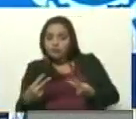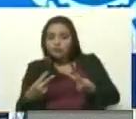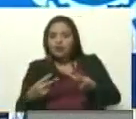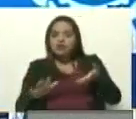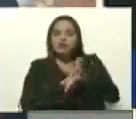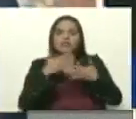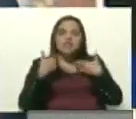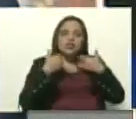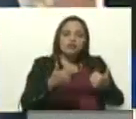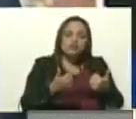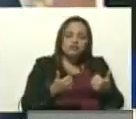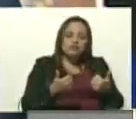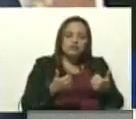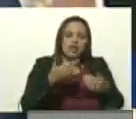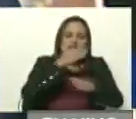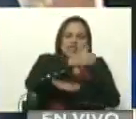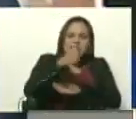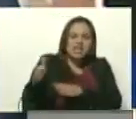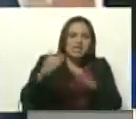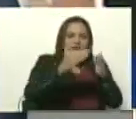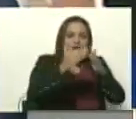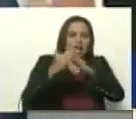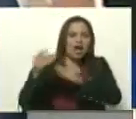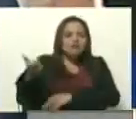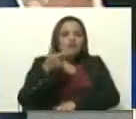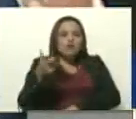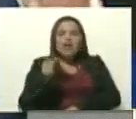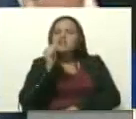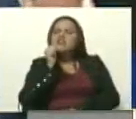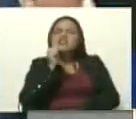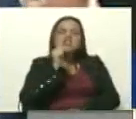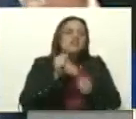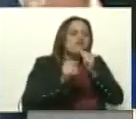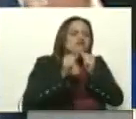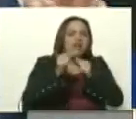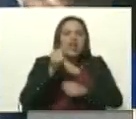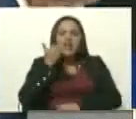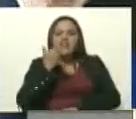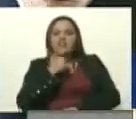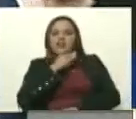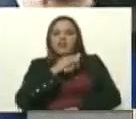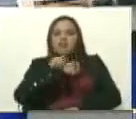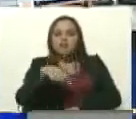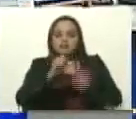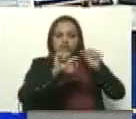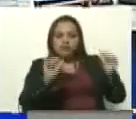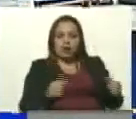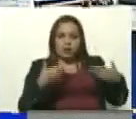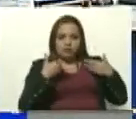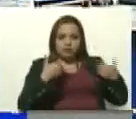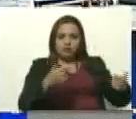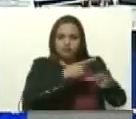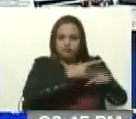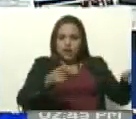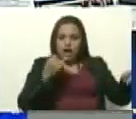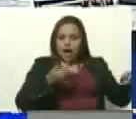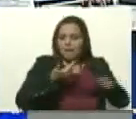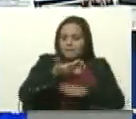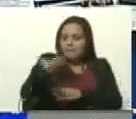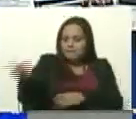la salud, de ir casa por casa a buscar a los enfermos y que el sistema público de salud garantizara medicamentos